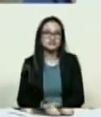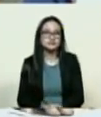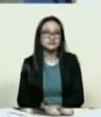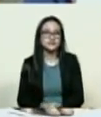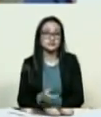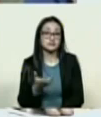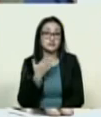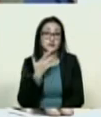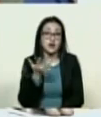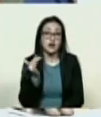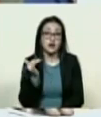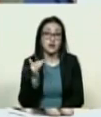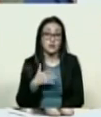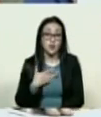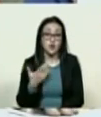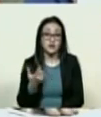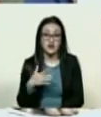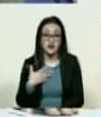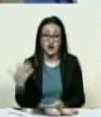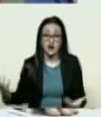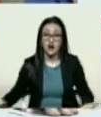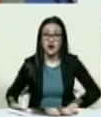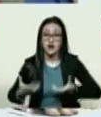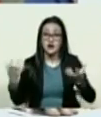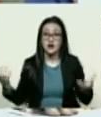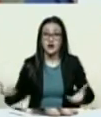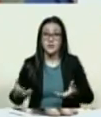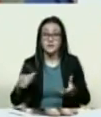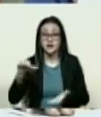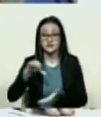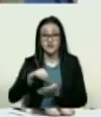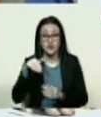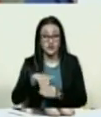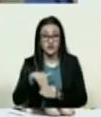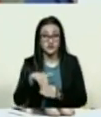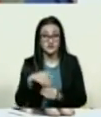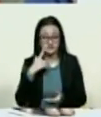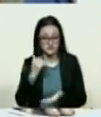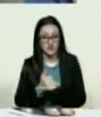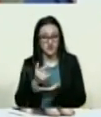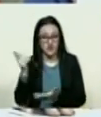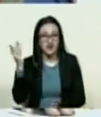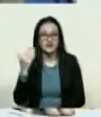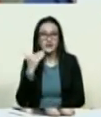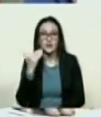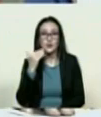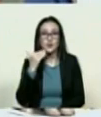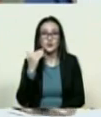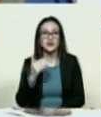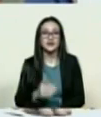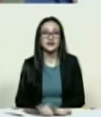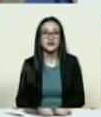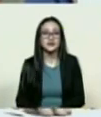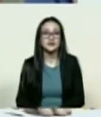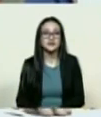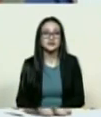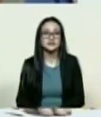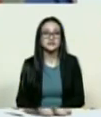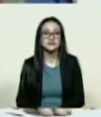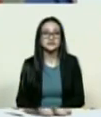pueden hacer lo que hacen aquí de intentar quemar un centro de votación. Los radicales que